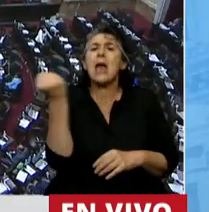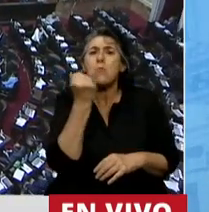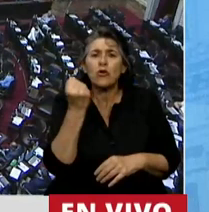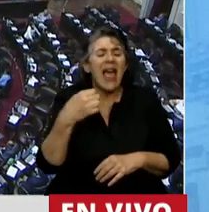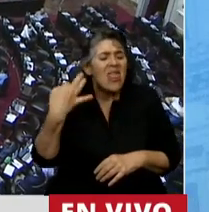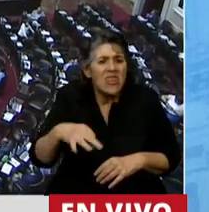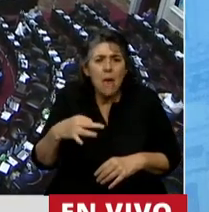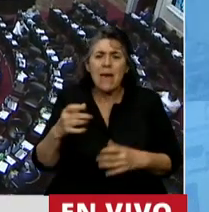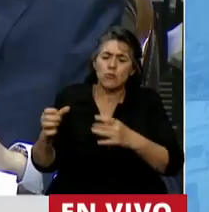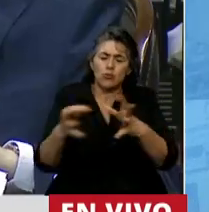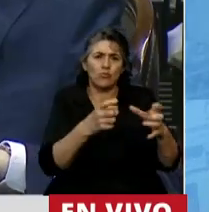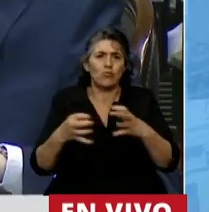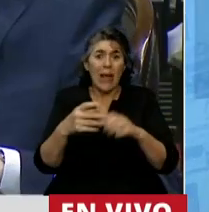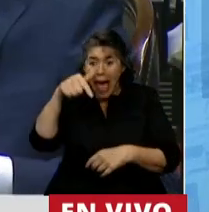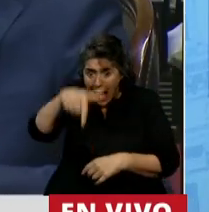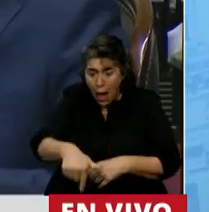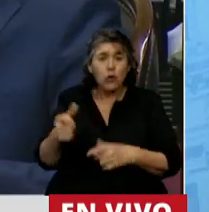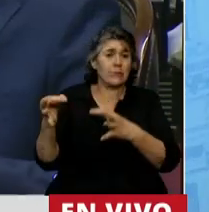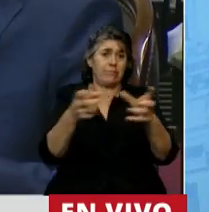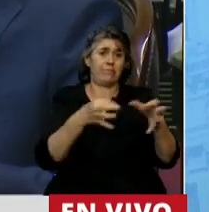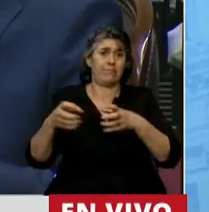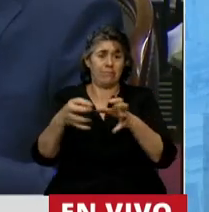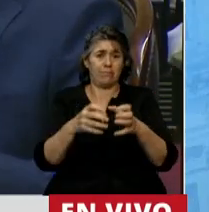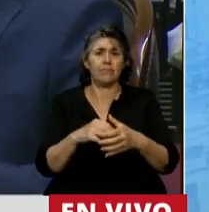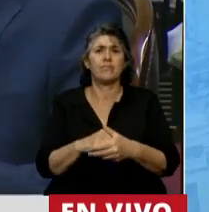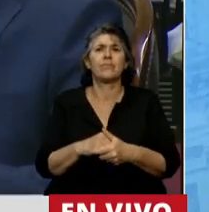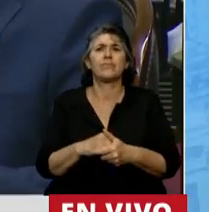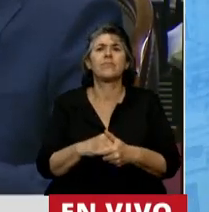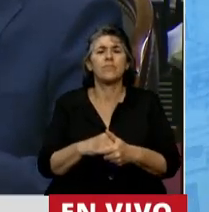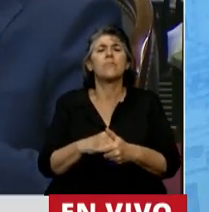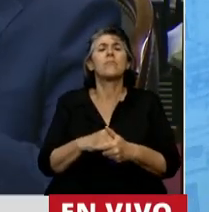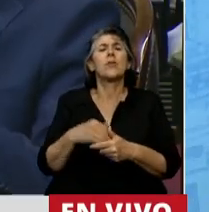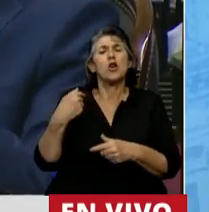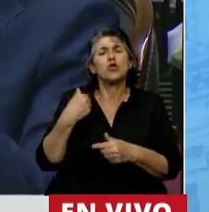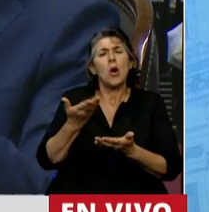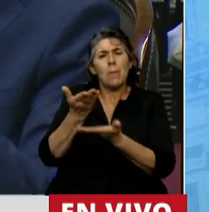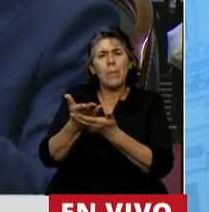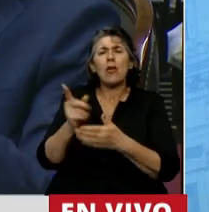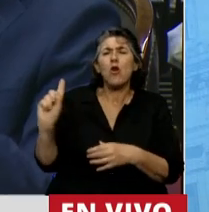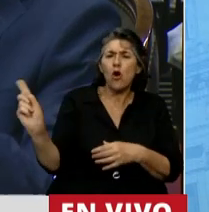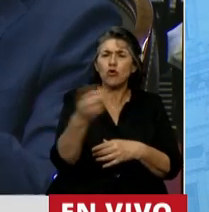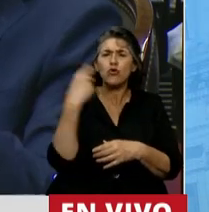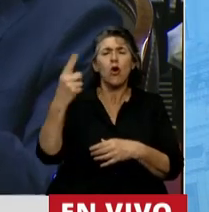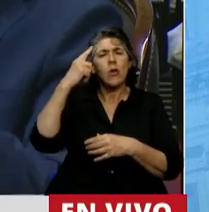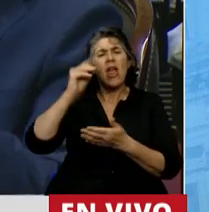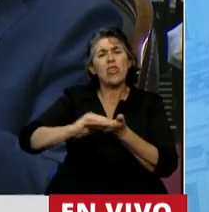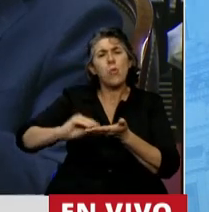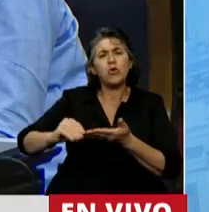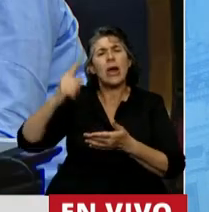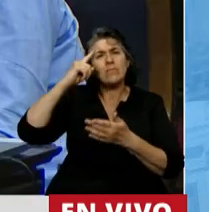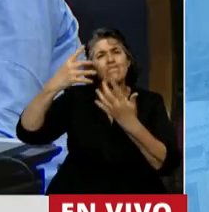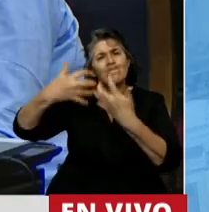debemos hacerlo. En todo caso, llamo a la reflexión a todos los diputados y a las diputadas a